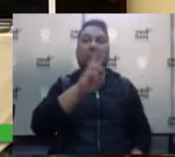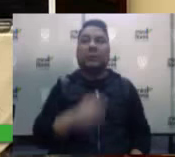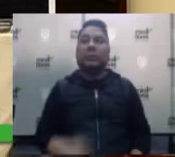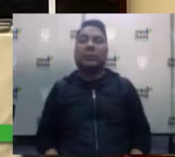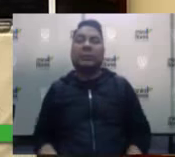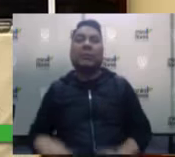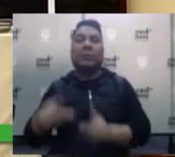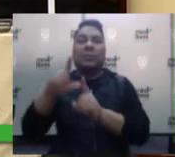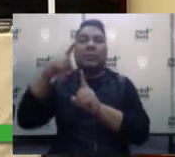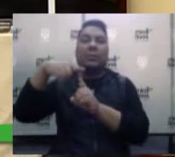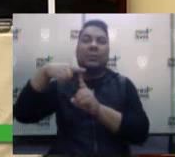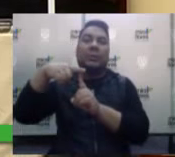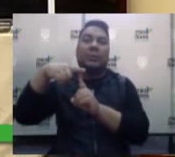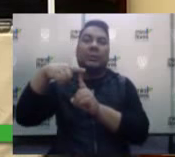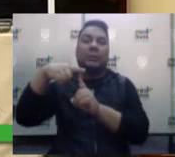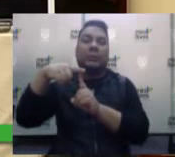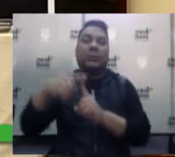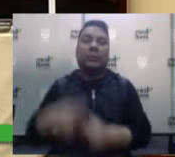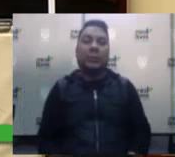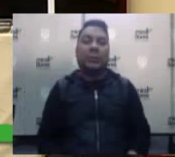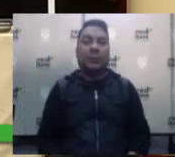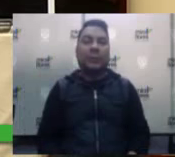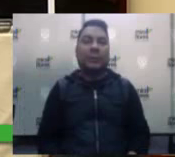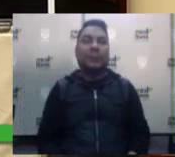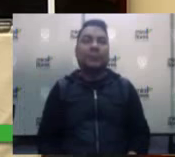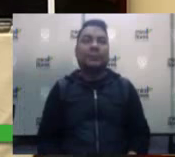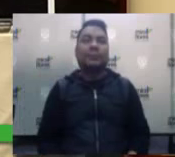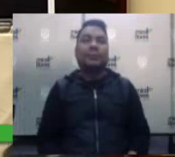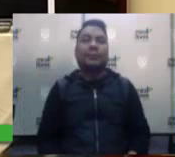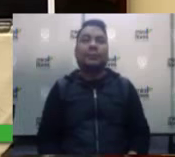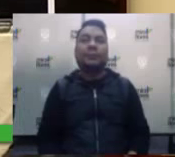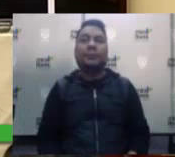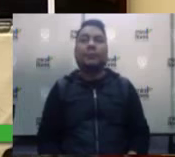T. Letra T. T. Vamos Perú.